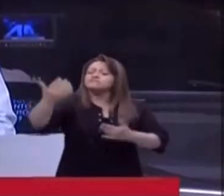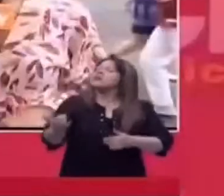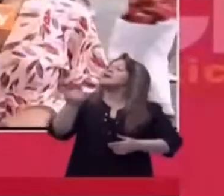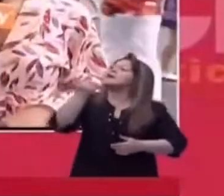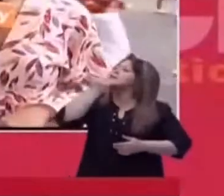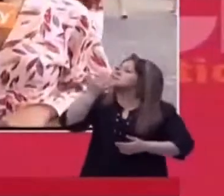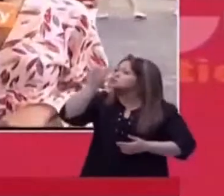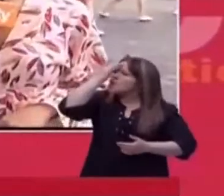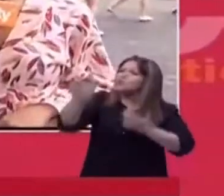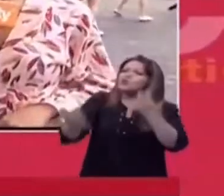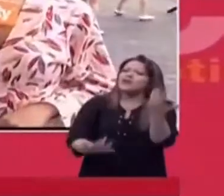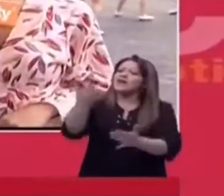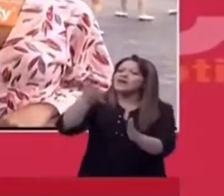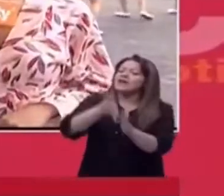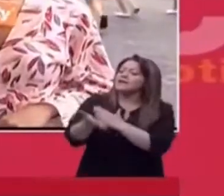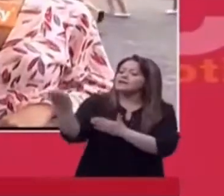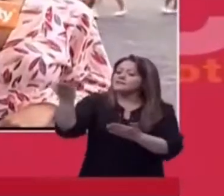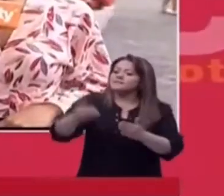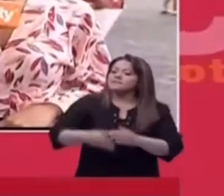las llamas? Natalia Poveda.